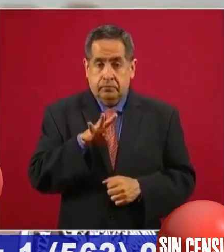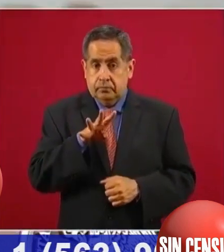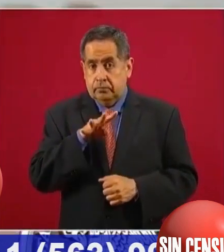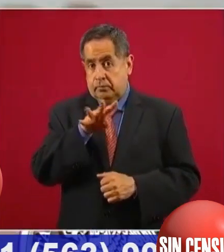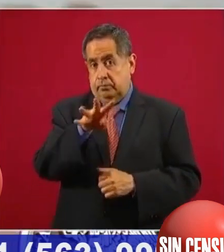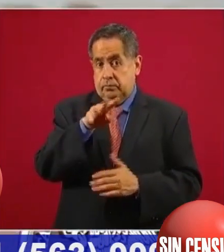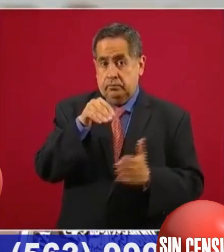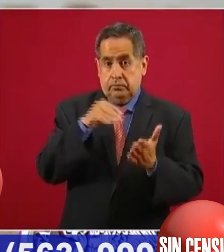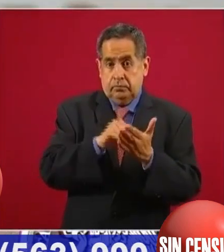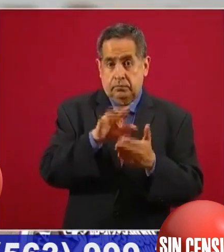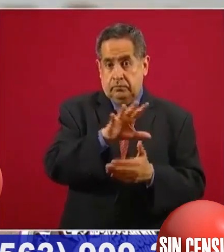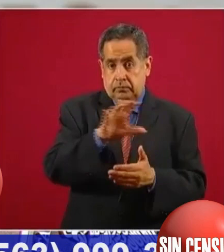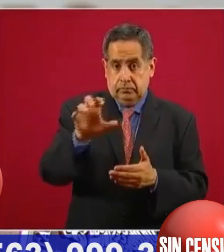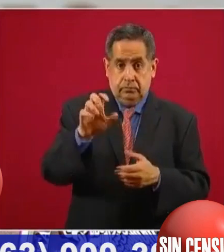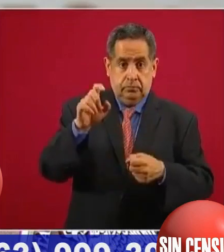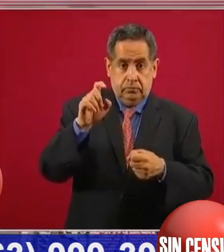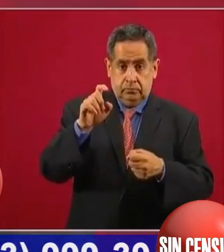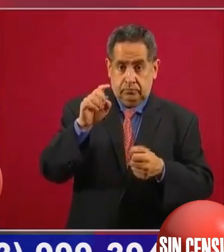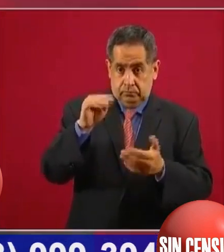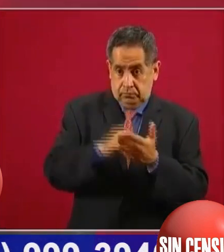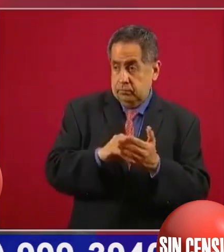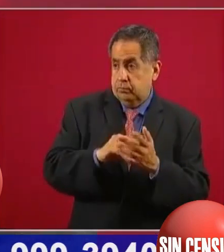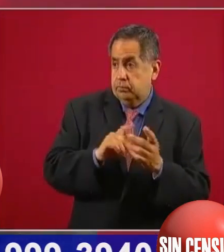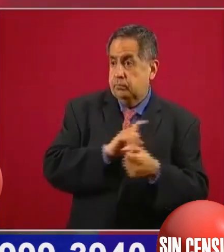19.500.000 trabajadores, ahora tenemos